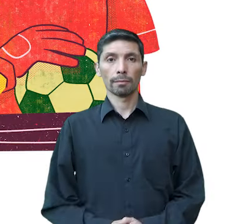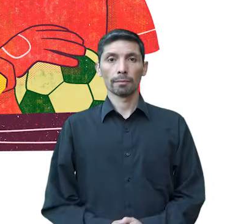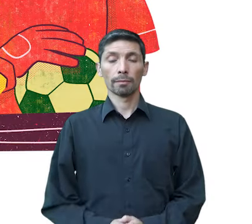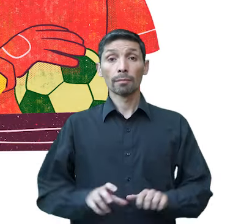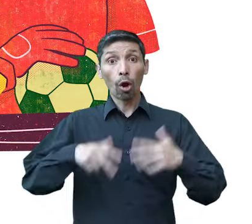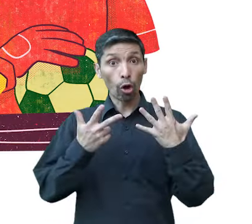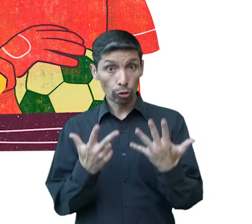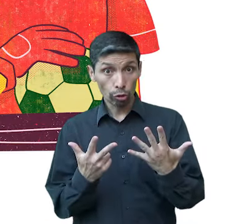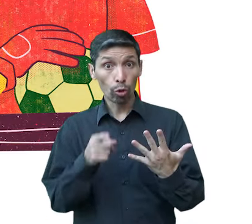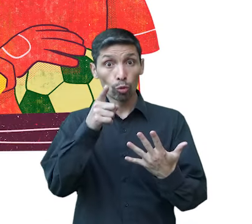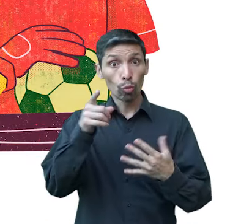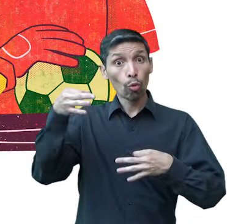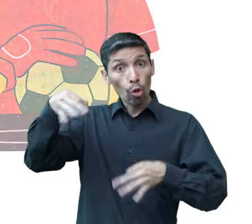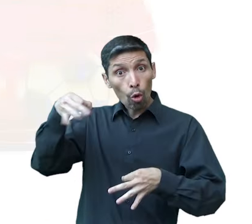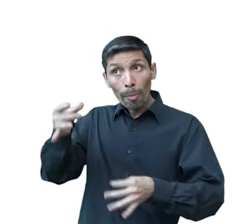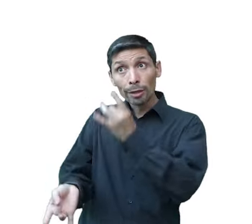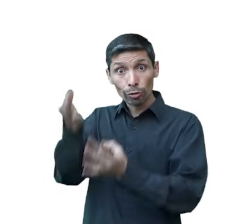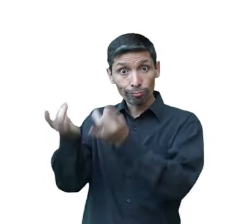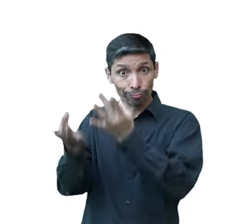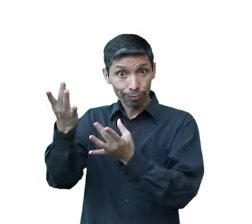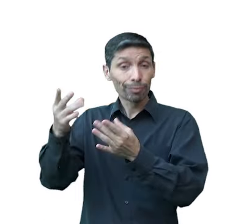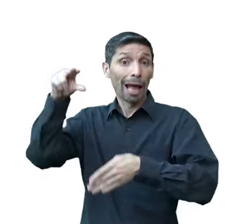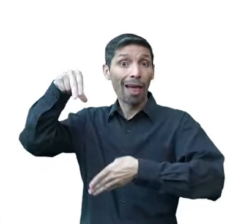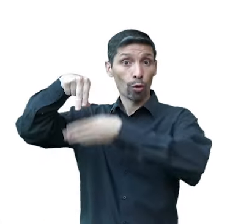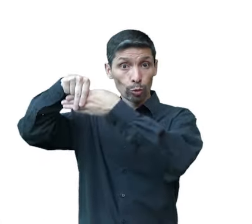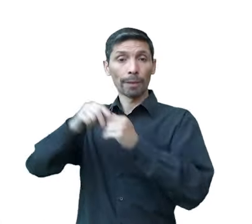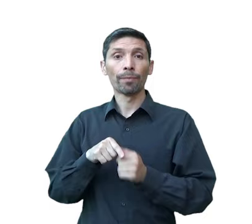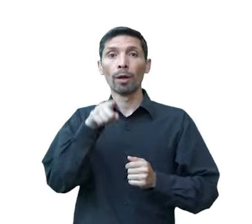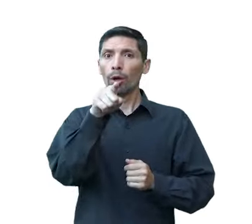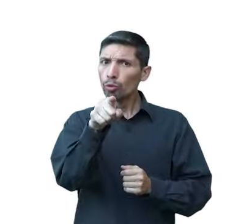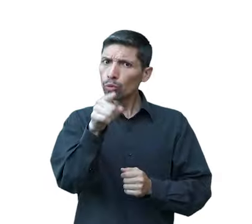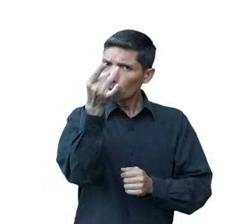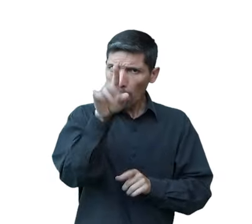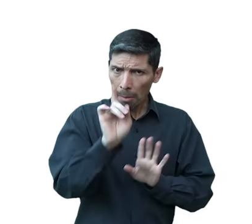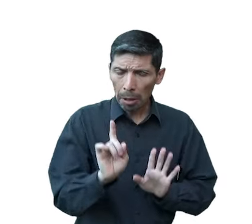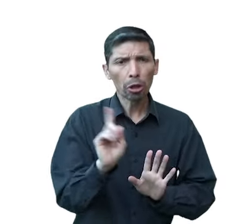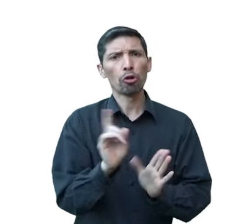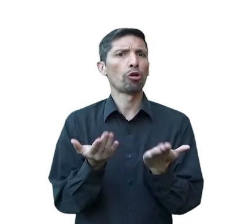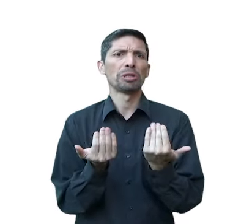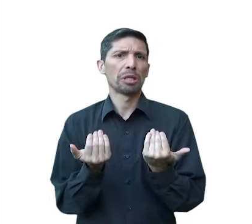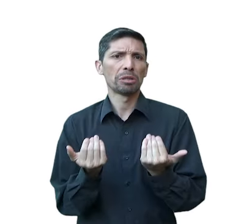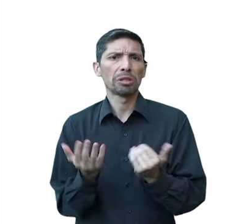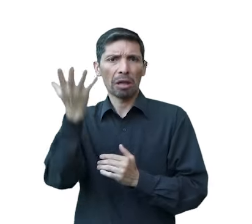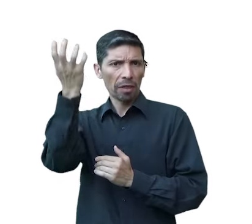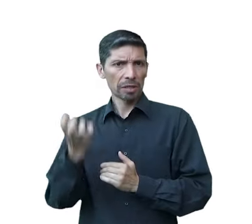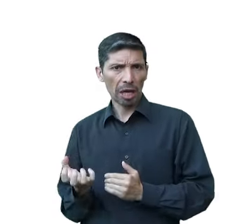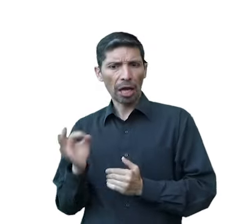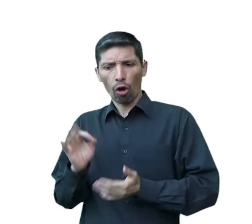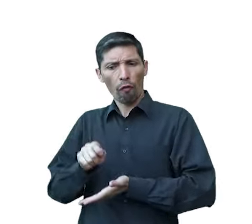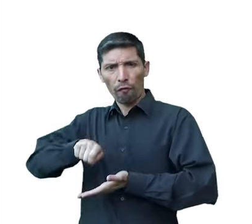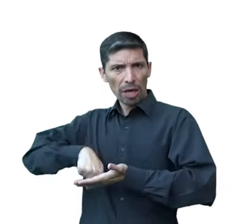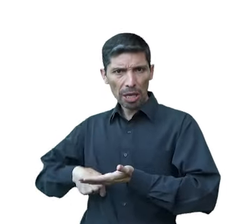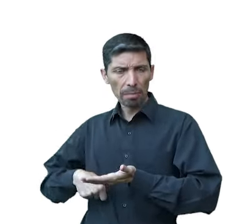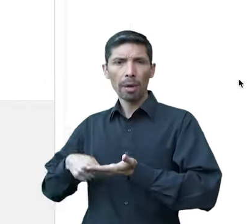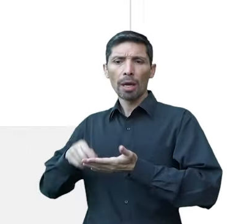Paso número 8. Adjunta los documentos. Si tu hogar lo conforma solo tú, no será necesario que descargues, firmes